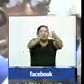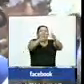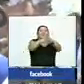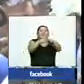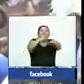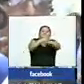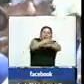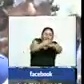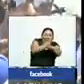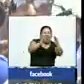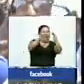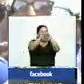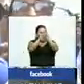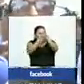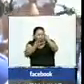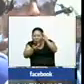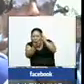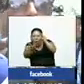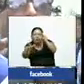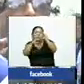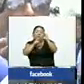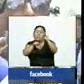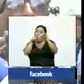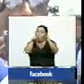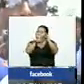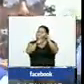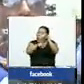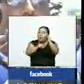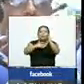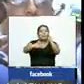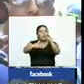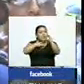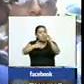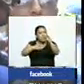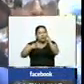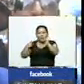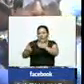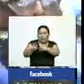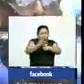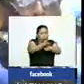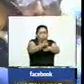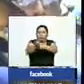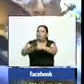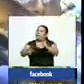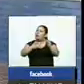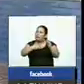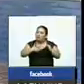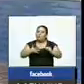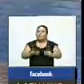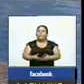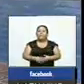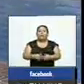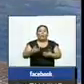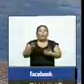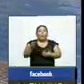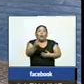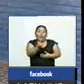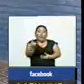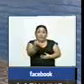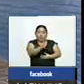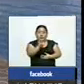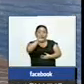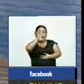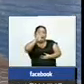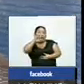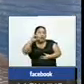bastante madera, lámina y la chatarra. Eso imposibilita hacer bien rápido las labores de bomberos. Más de 500 alumnos del